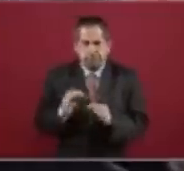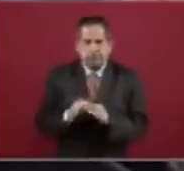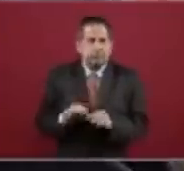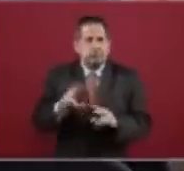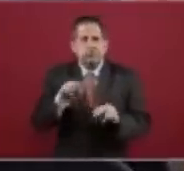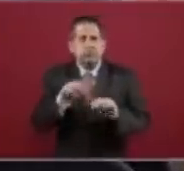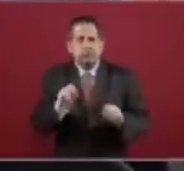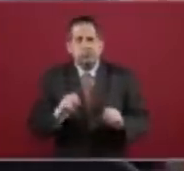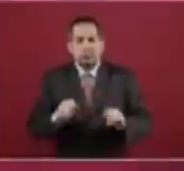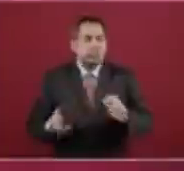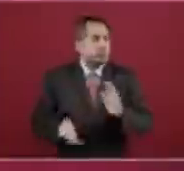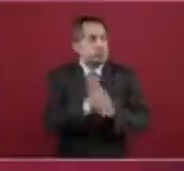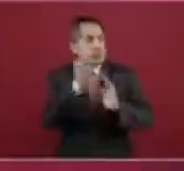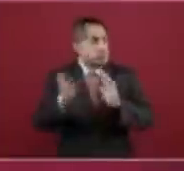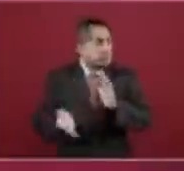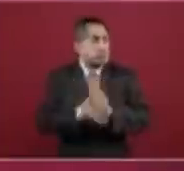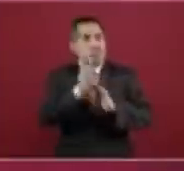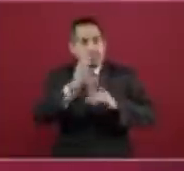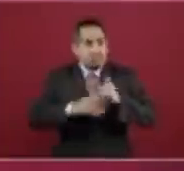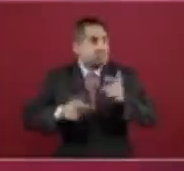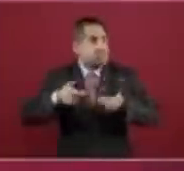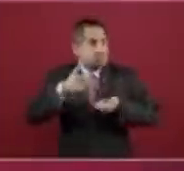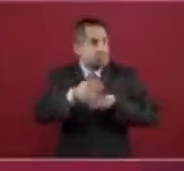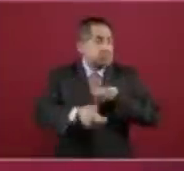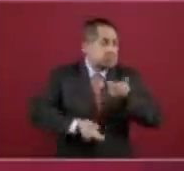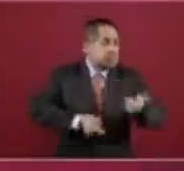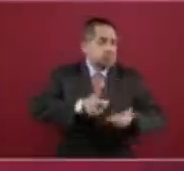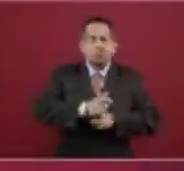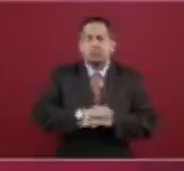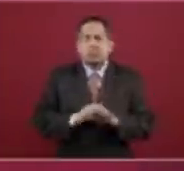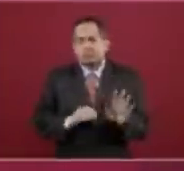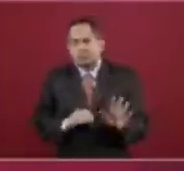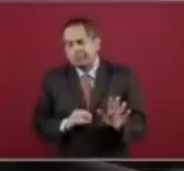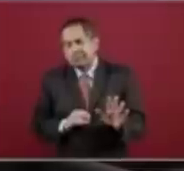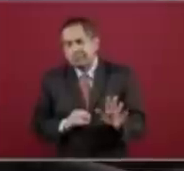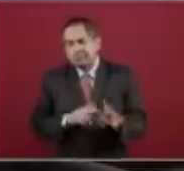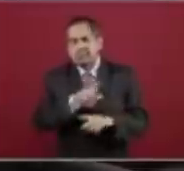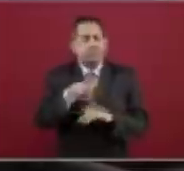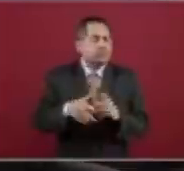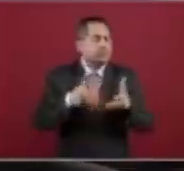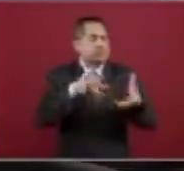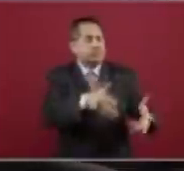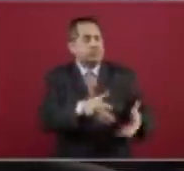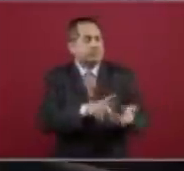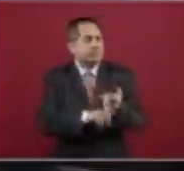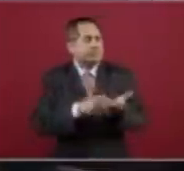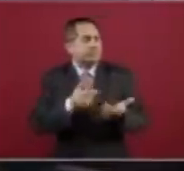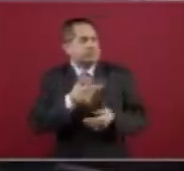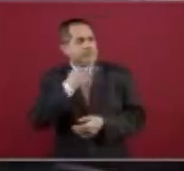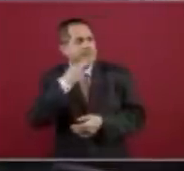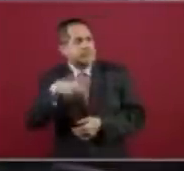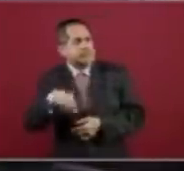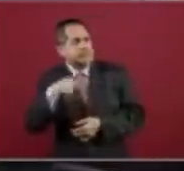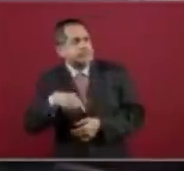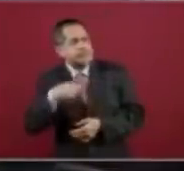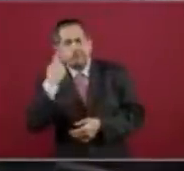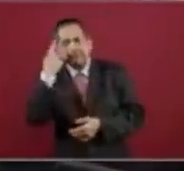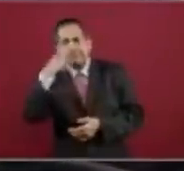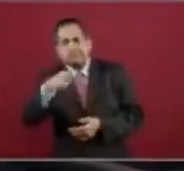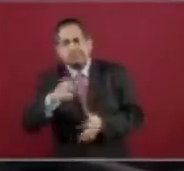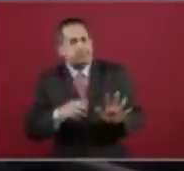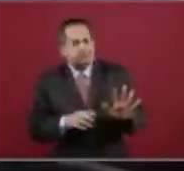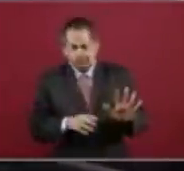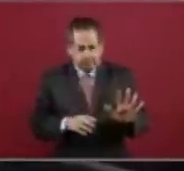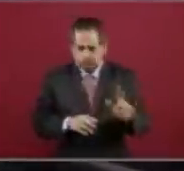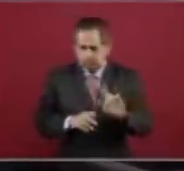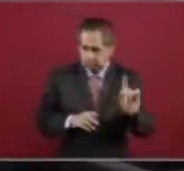de construcciones que puedan convertirse en elefantes blancos, sino